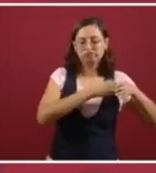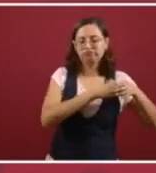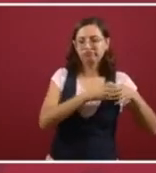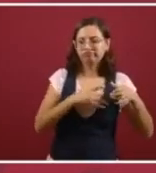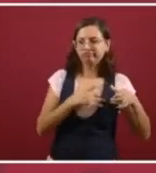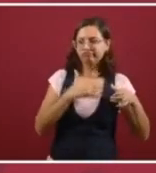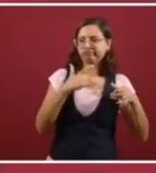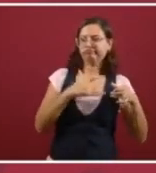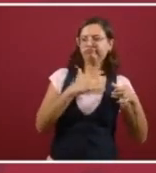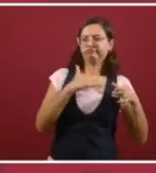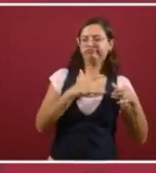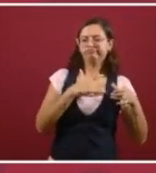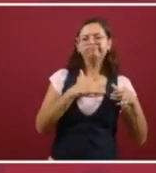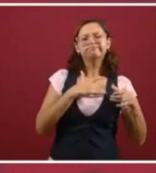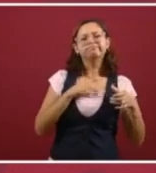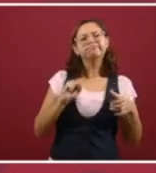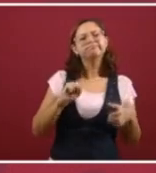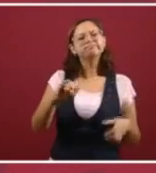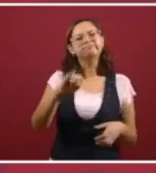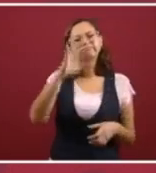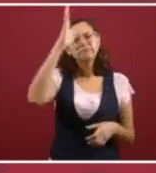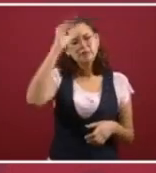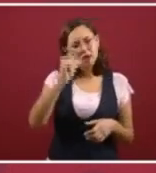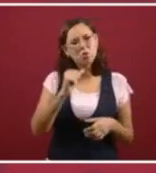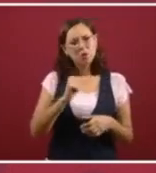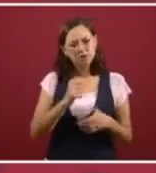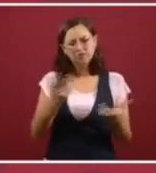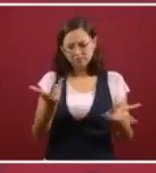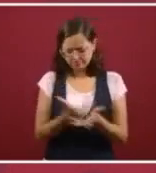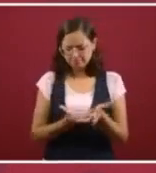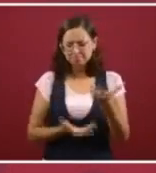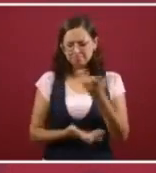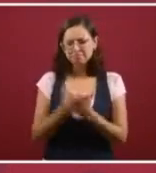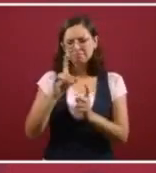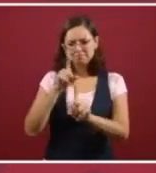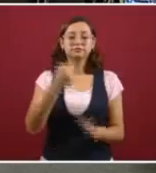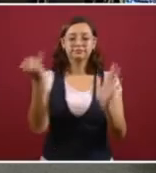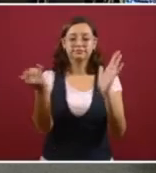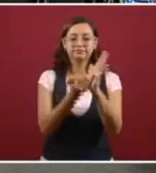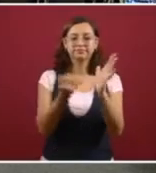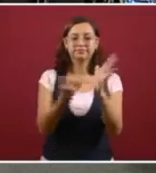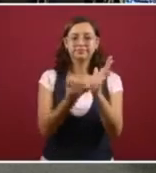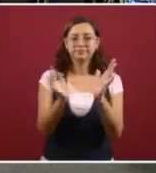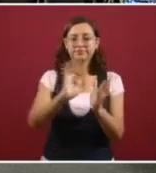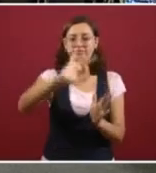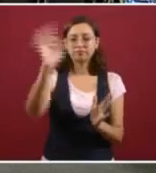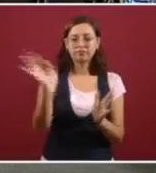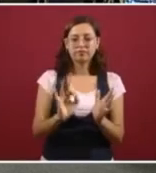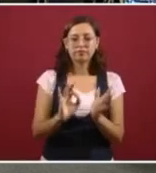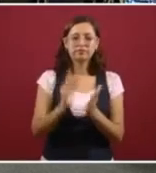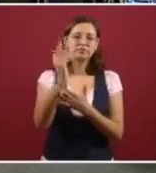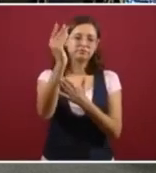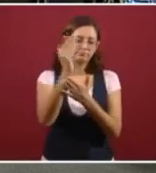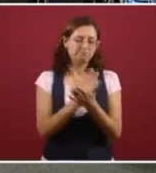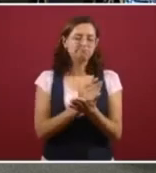ir en ese camino y lograr ese propósito. Están